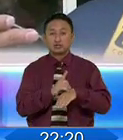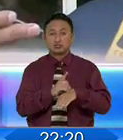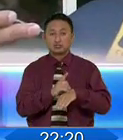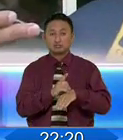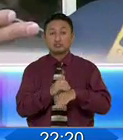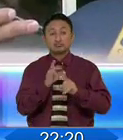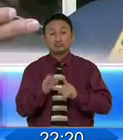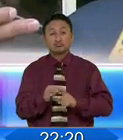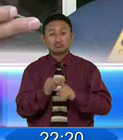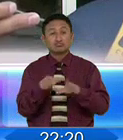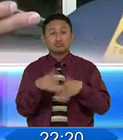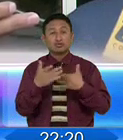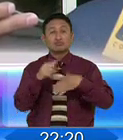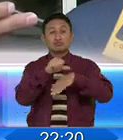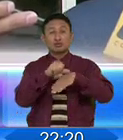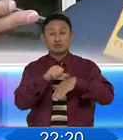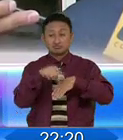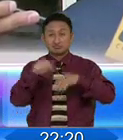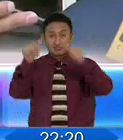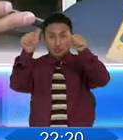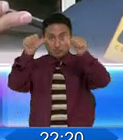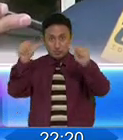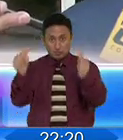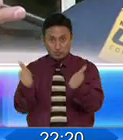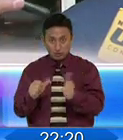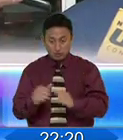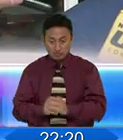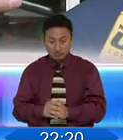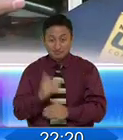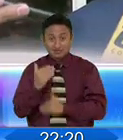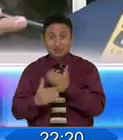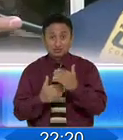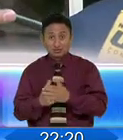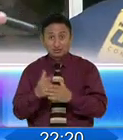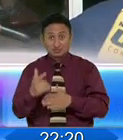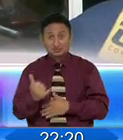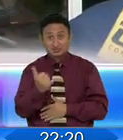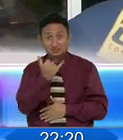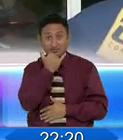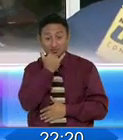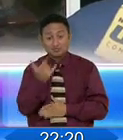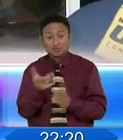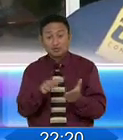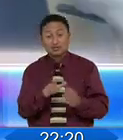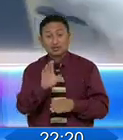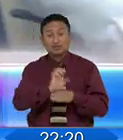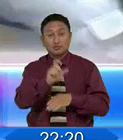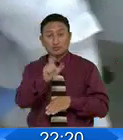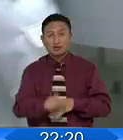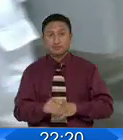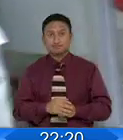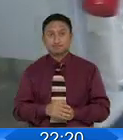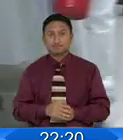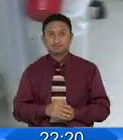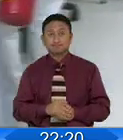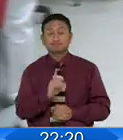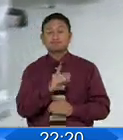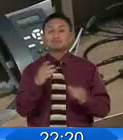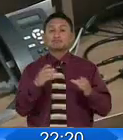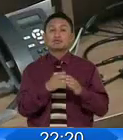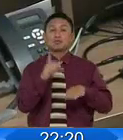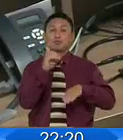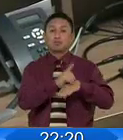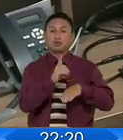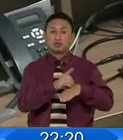especializados en cirugía plástica que derivaron en el fatal desenlace de la muerte de una ecuatoriana fue la asociación de médicos cirujanos